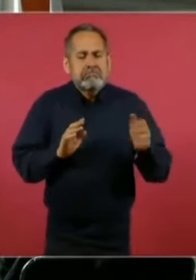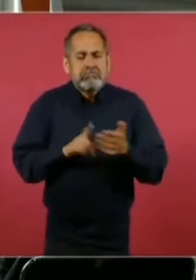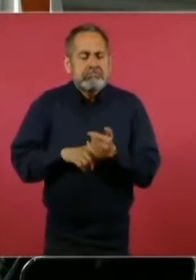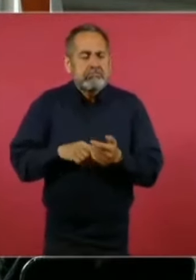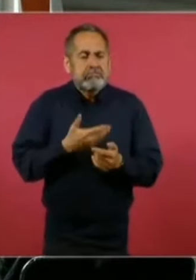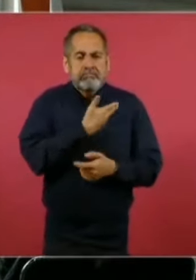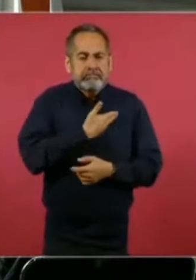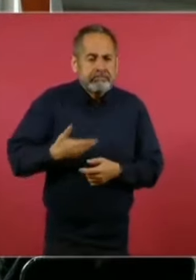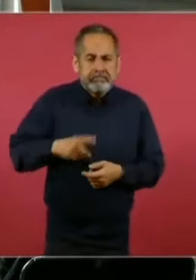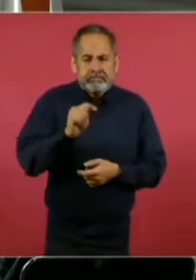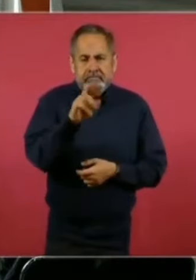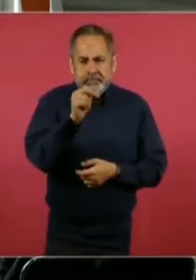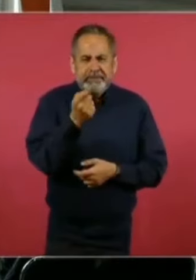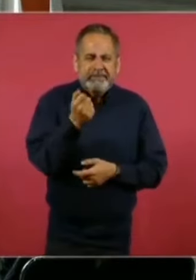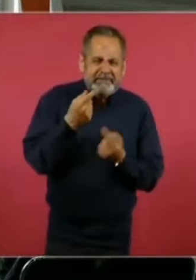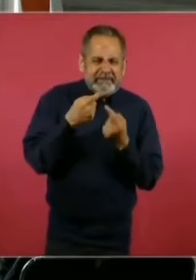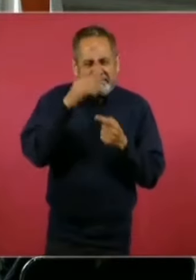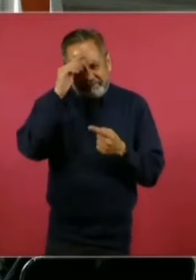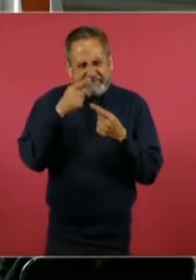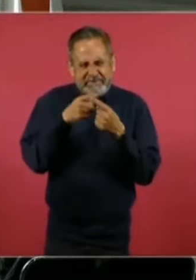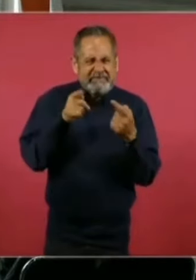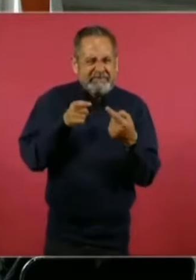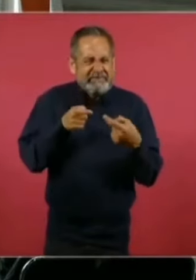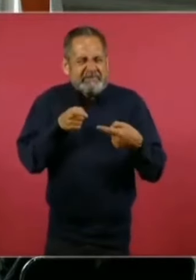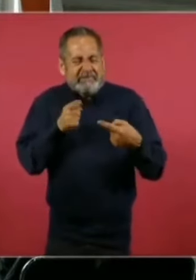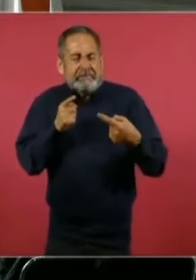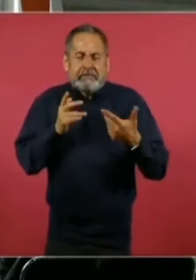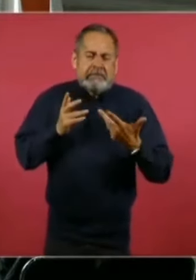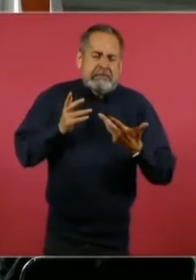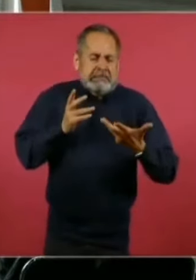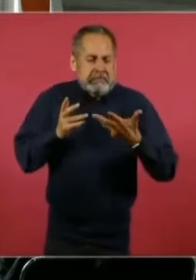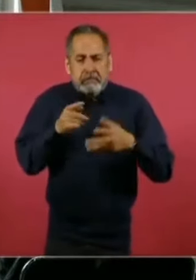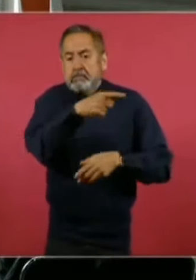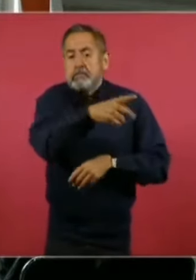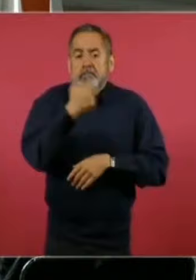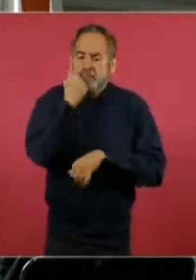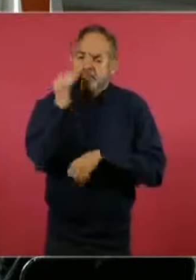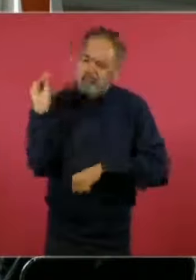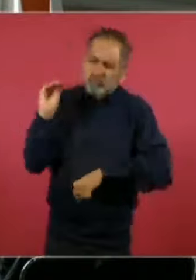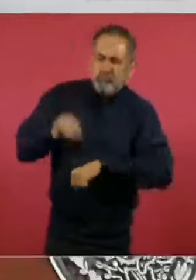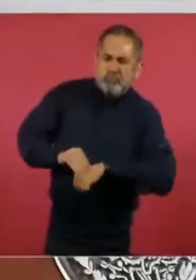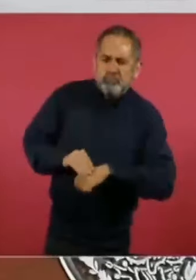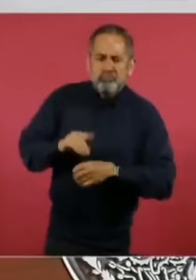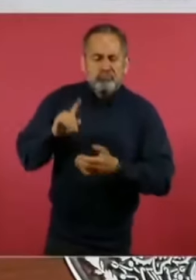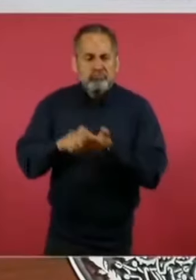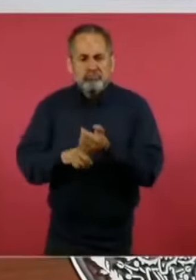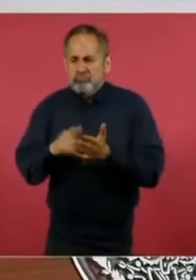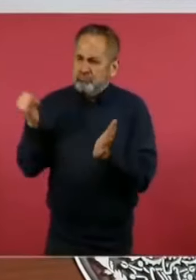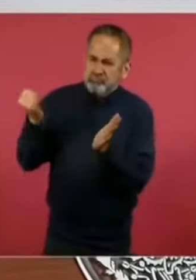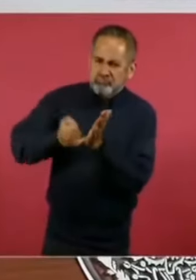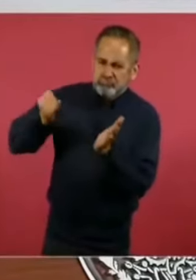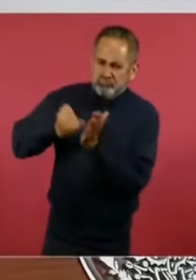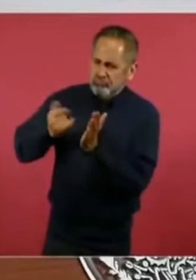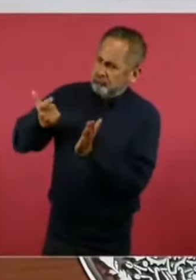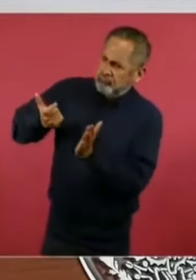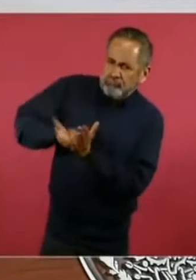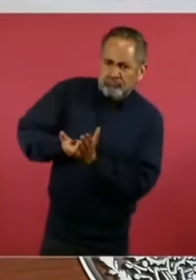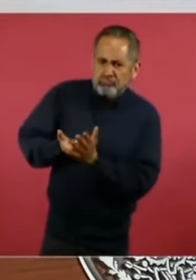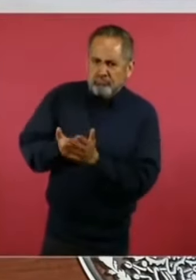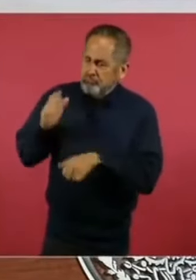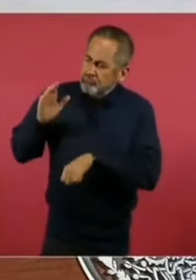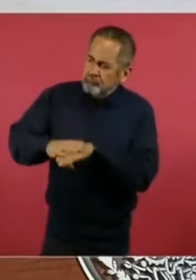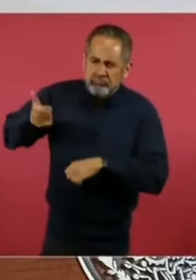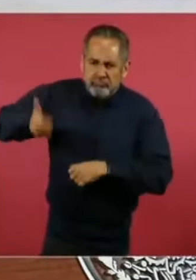Trump tuvimos diferencia cuando quiso imponer aranceles, sí,